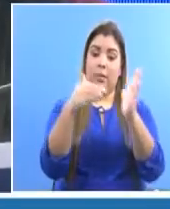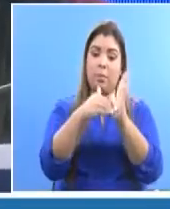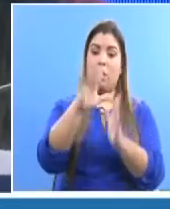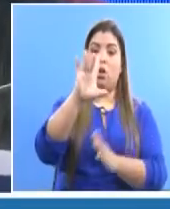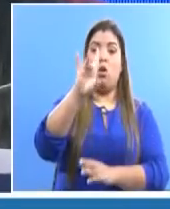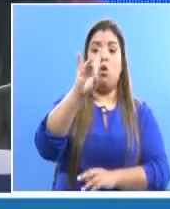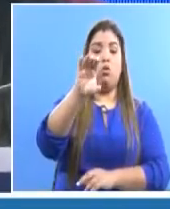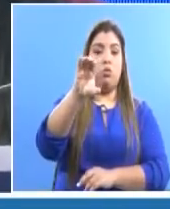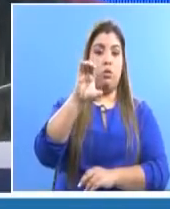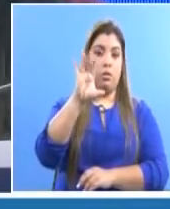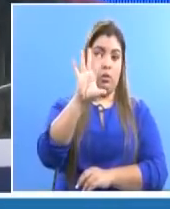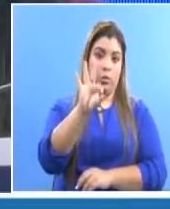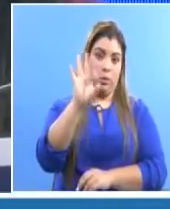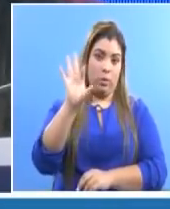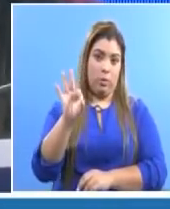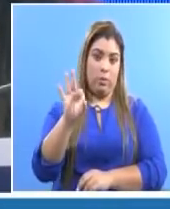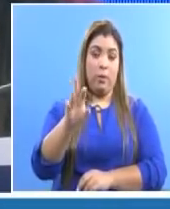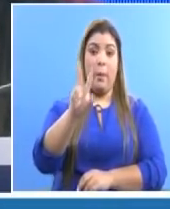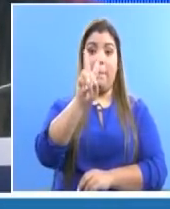60.899,